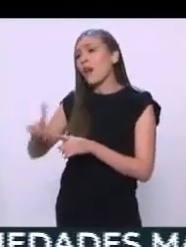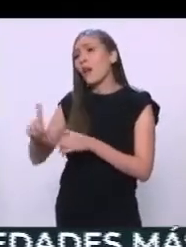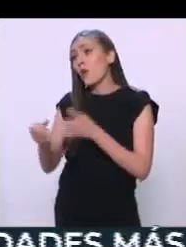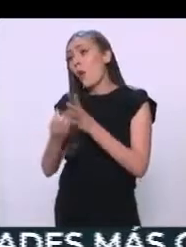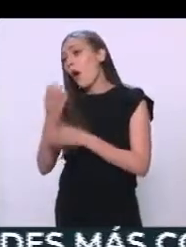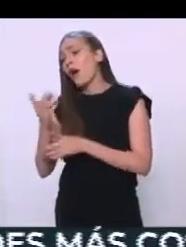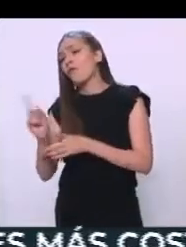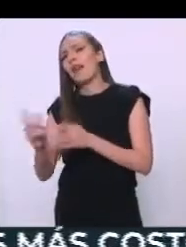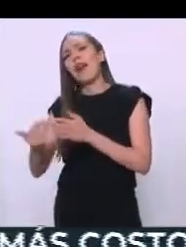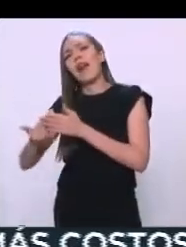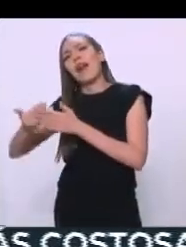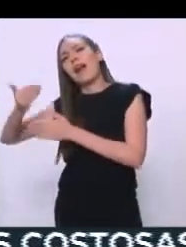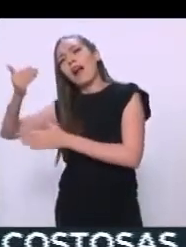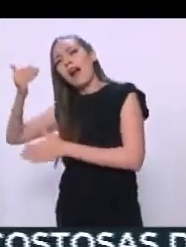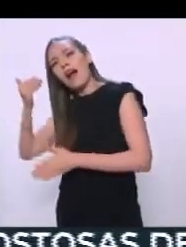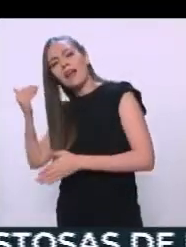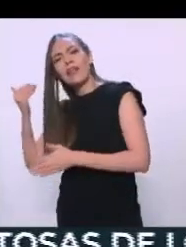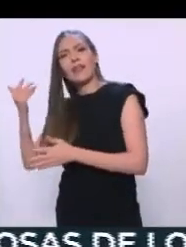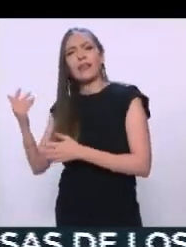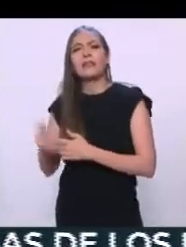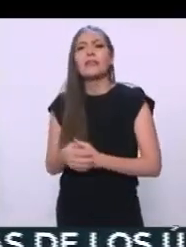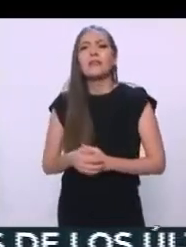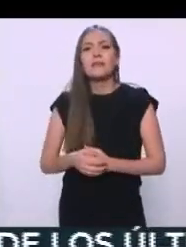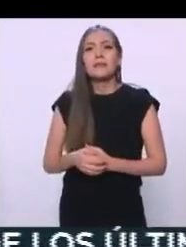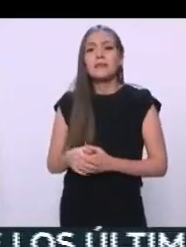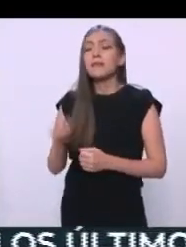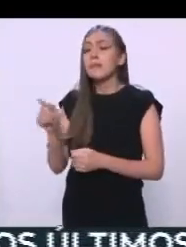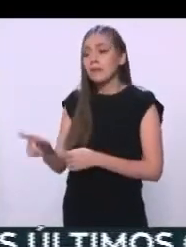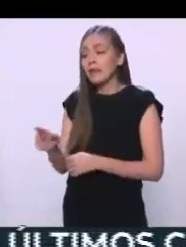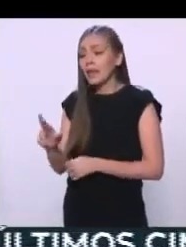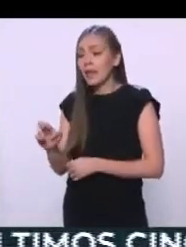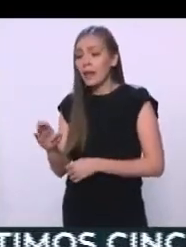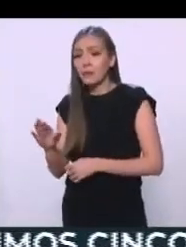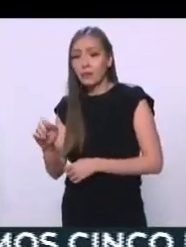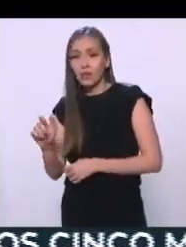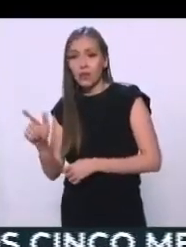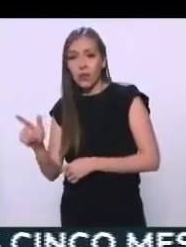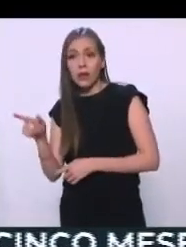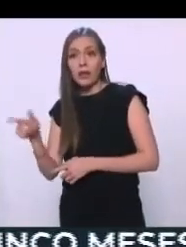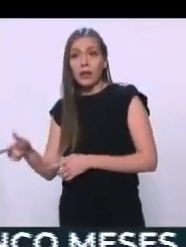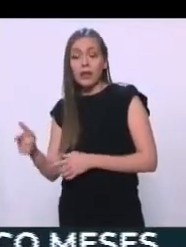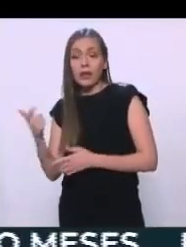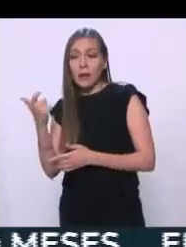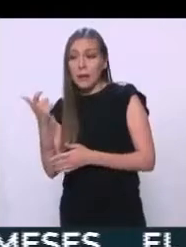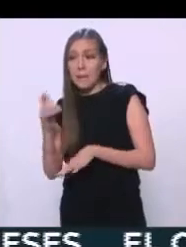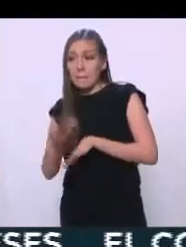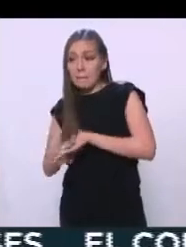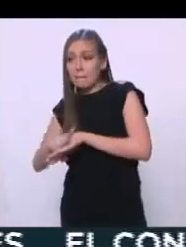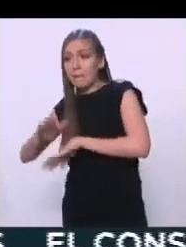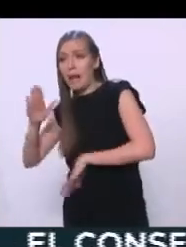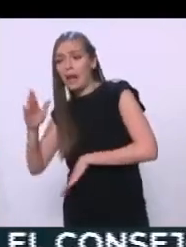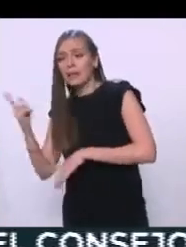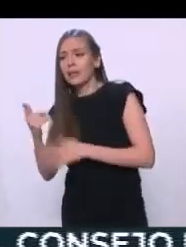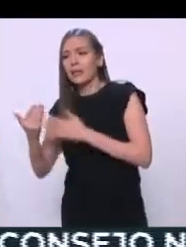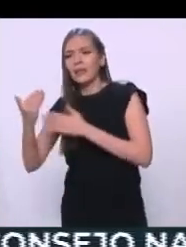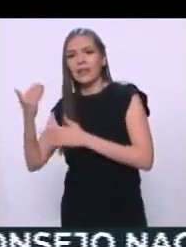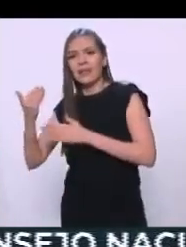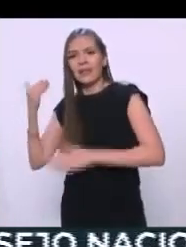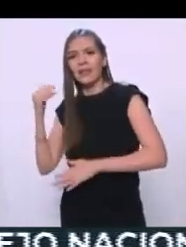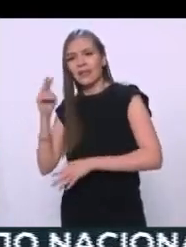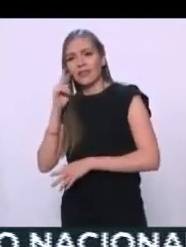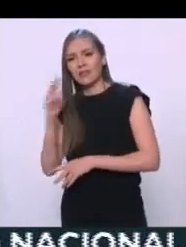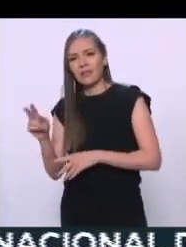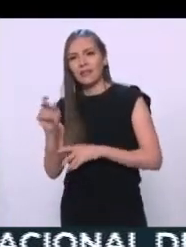atrás, y por lo pronto, por lo que nos estás diciendo, solo Repsol nos costó más de lo que todos estos casos que vimos